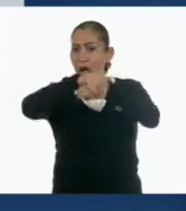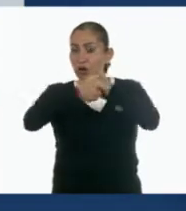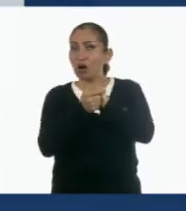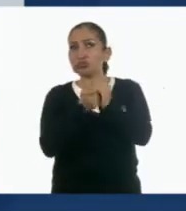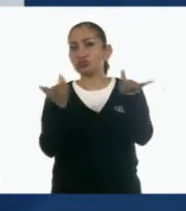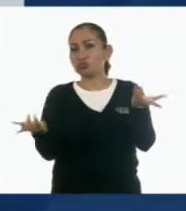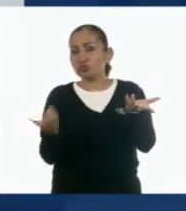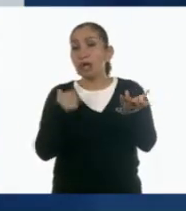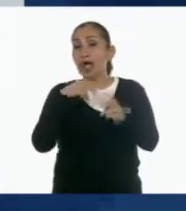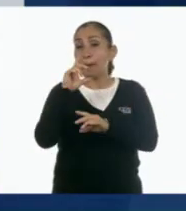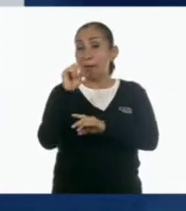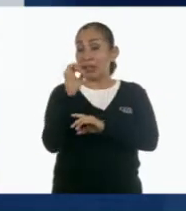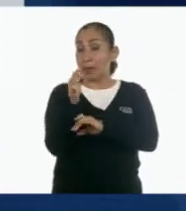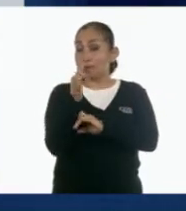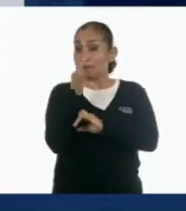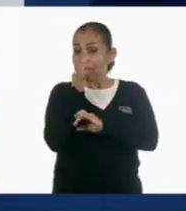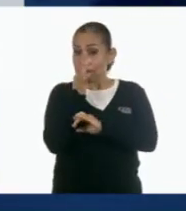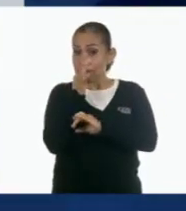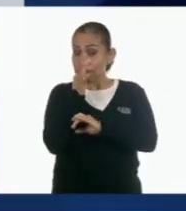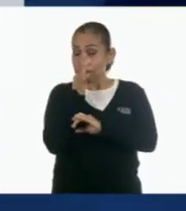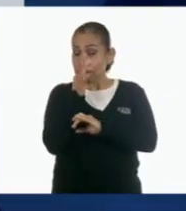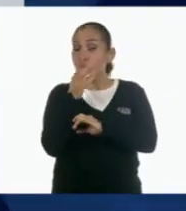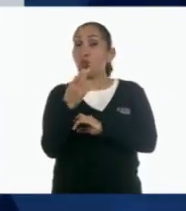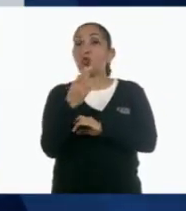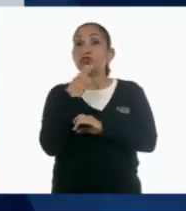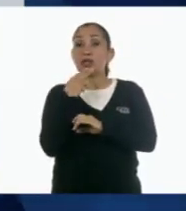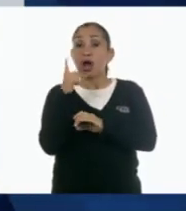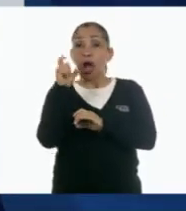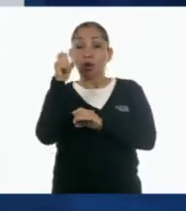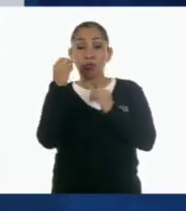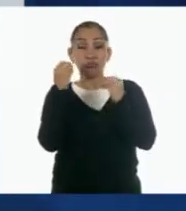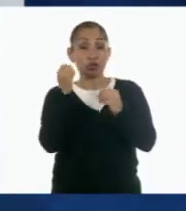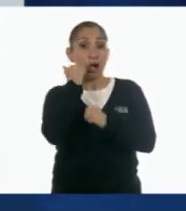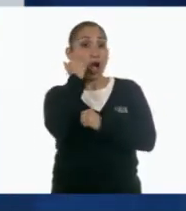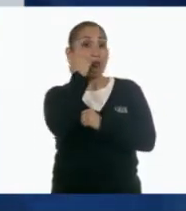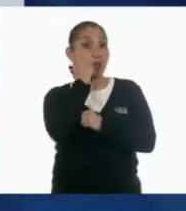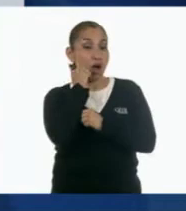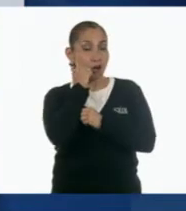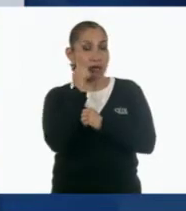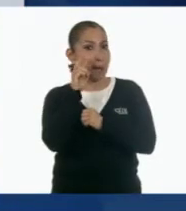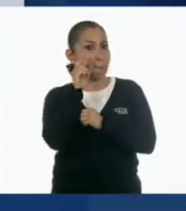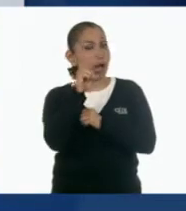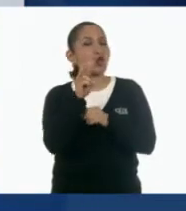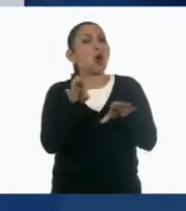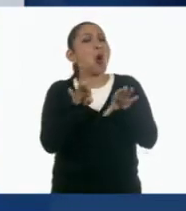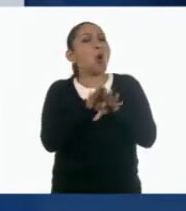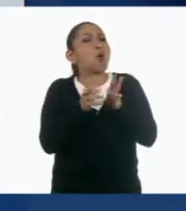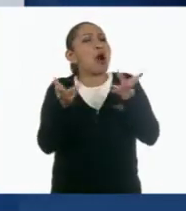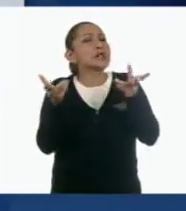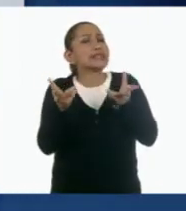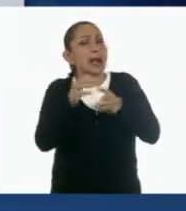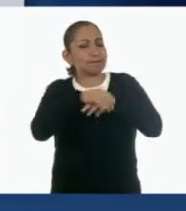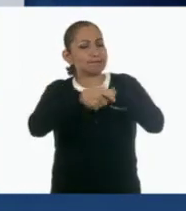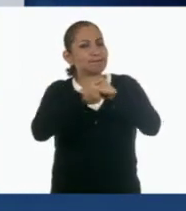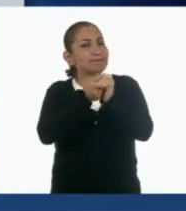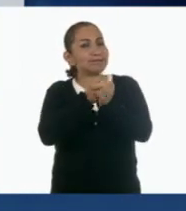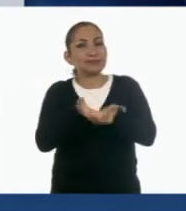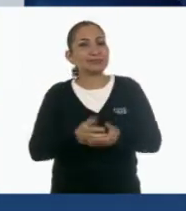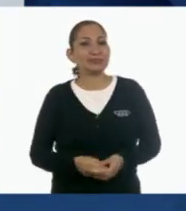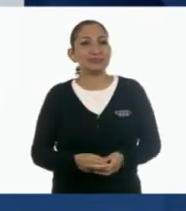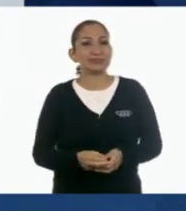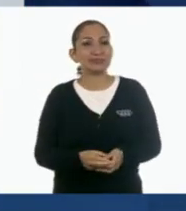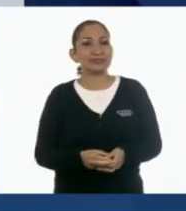lo menos durante 20 segundos, usando mucha agua y jabón. Vamos a ver cómo hay que lavarnos las